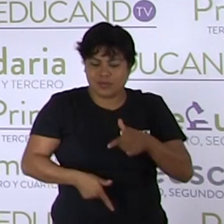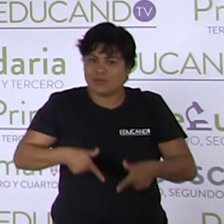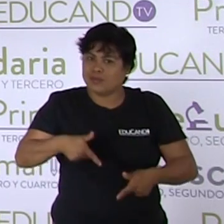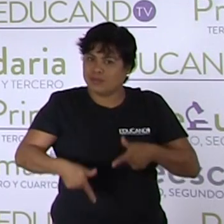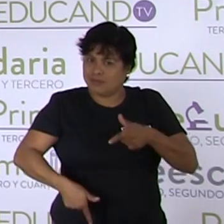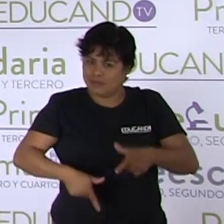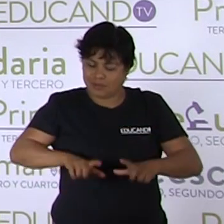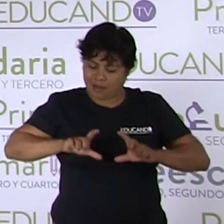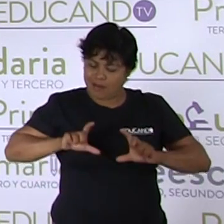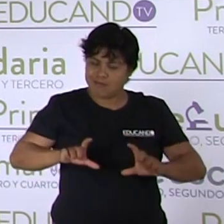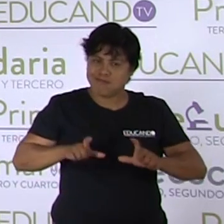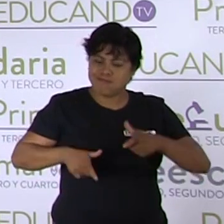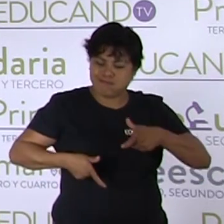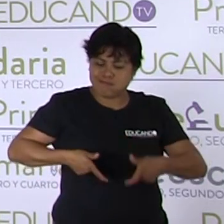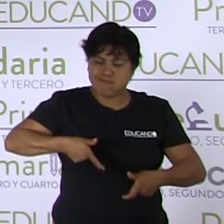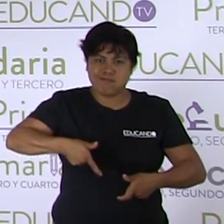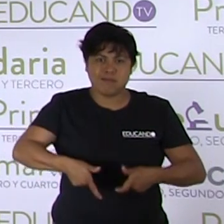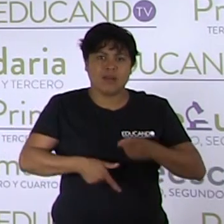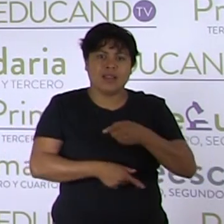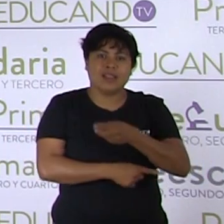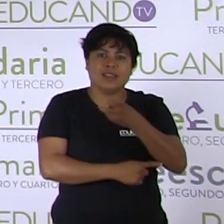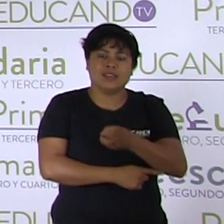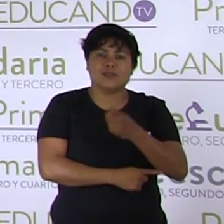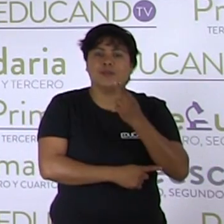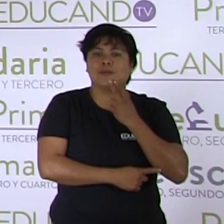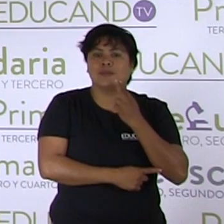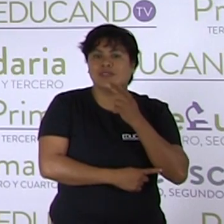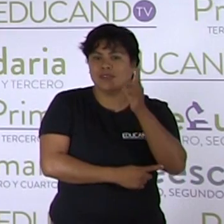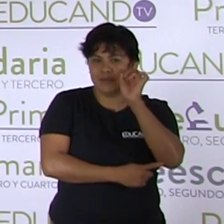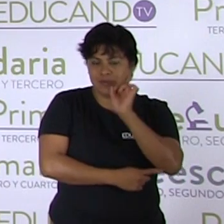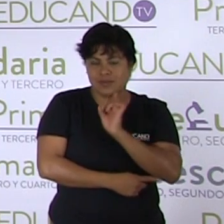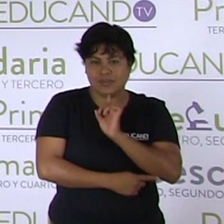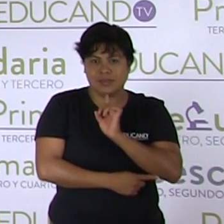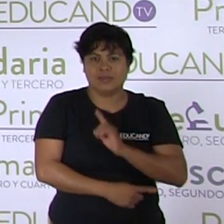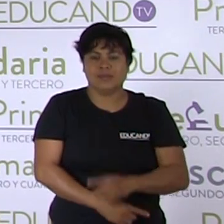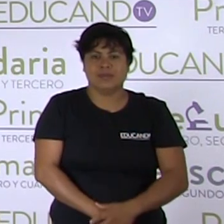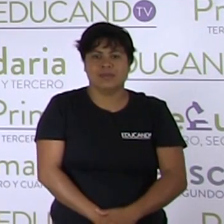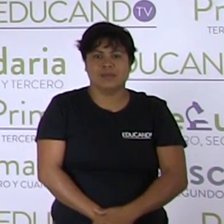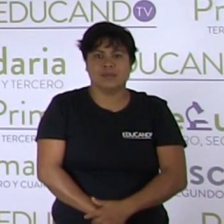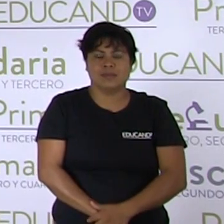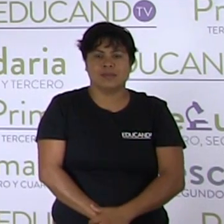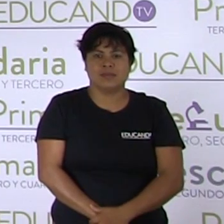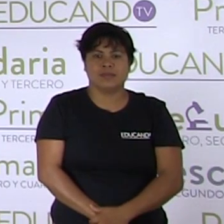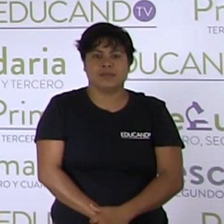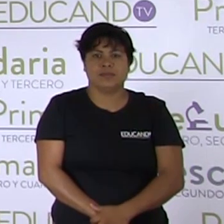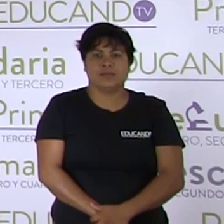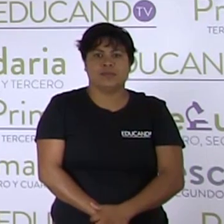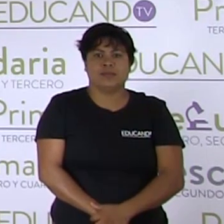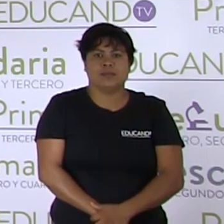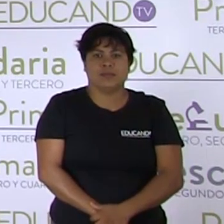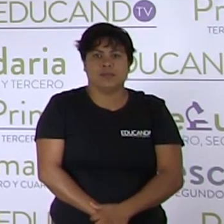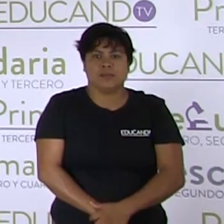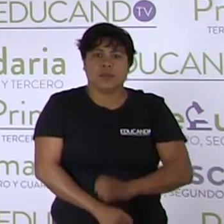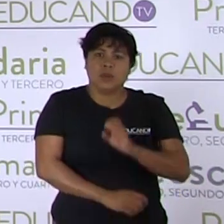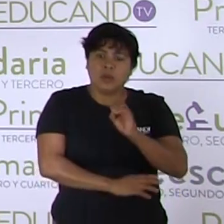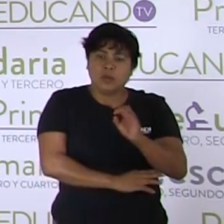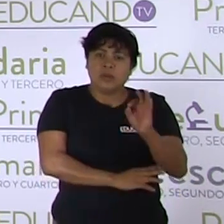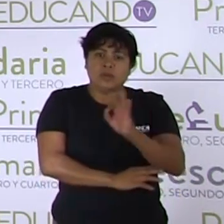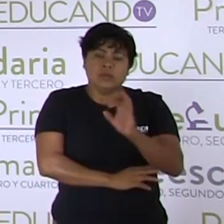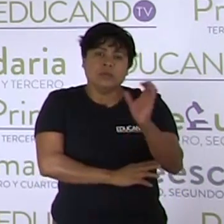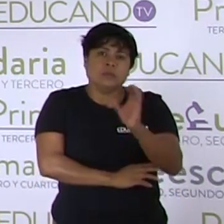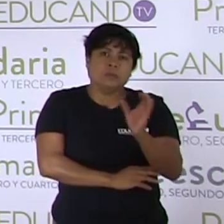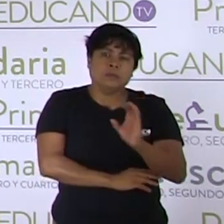tacones altos que regularmente lo utilizan las mujeres. O bien